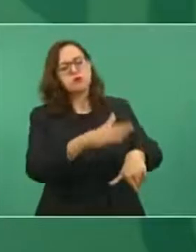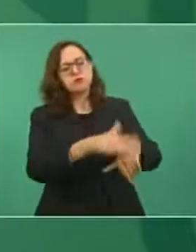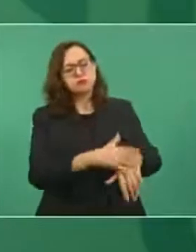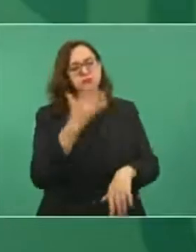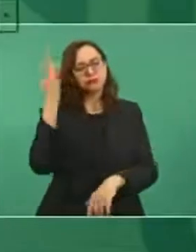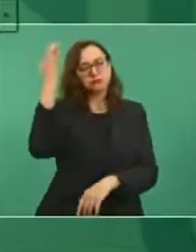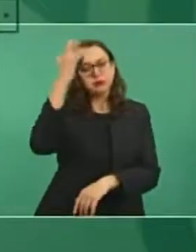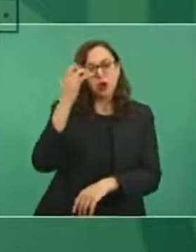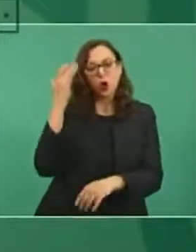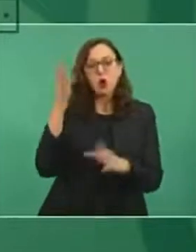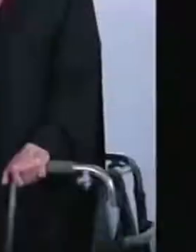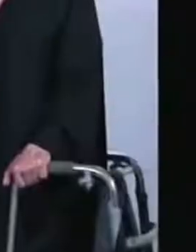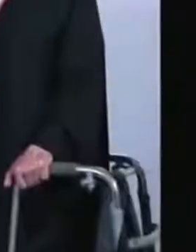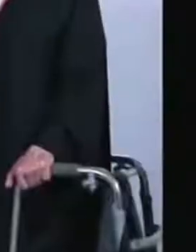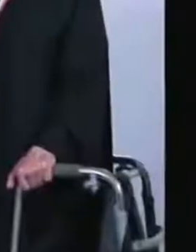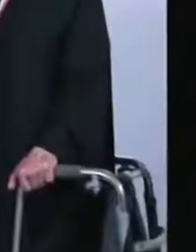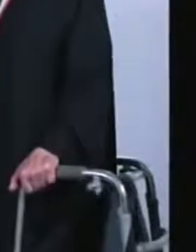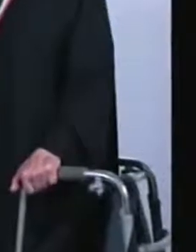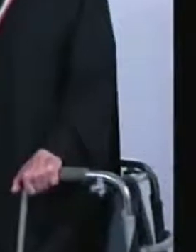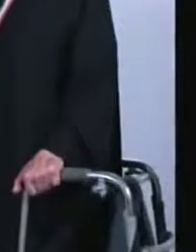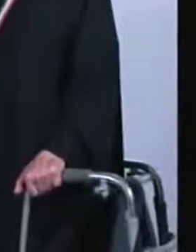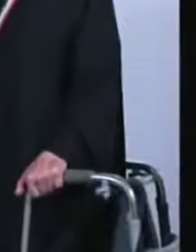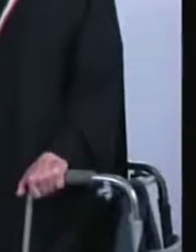obras públicas como de seguridad nacional.